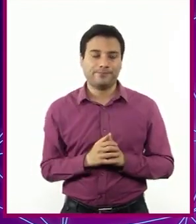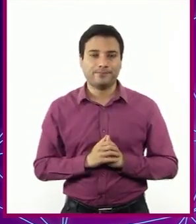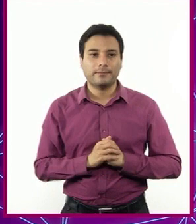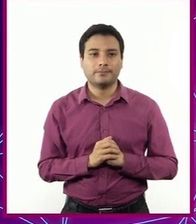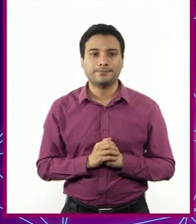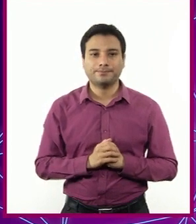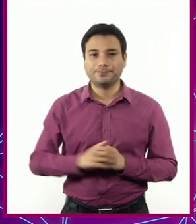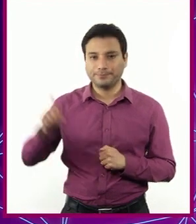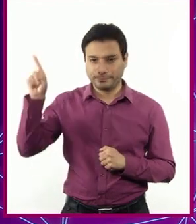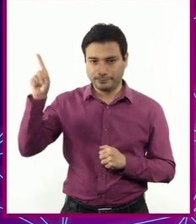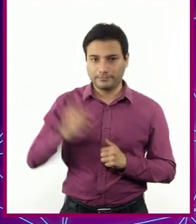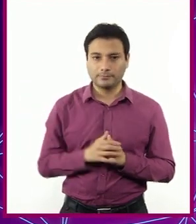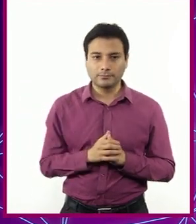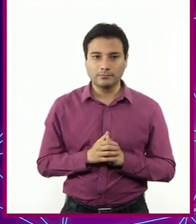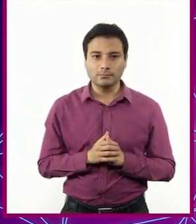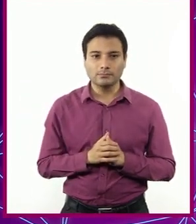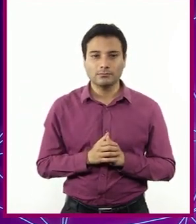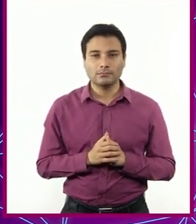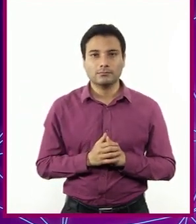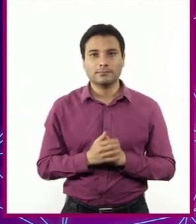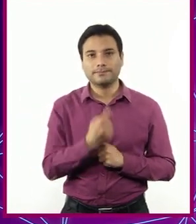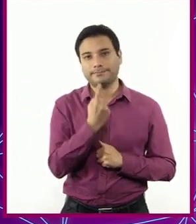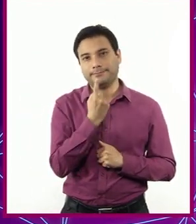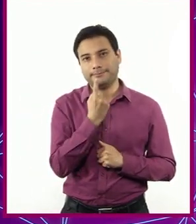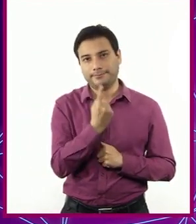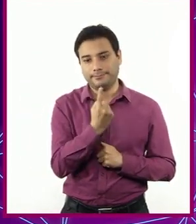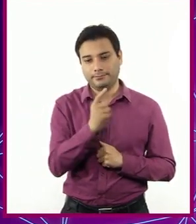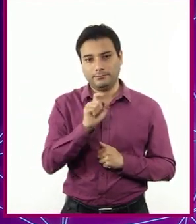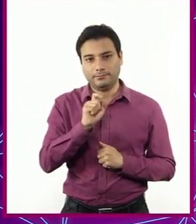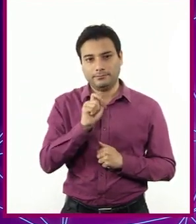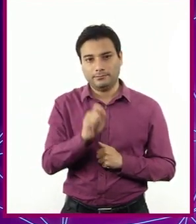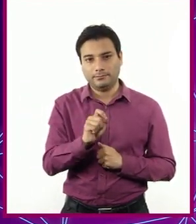Esta es de aproximadamente